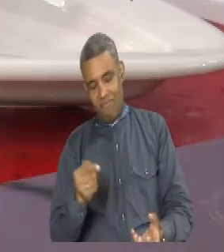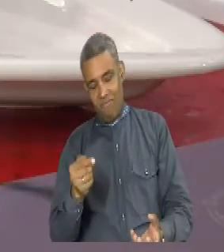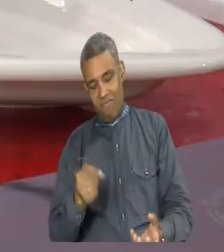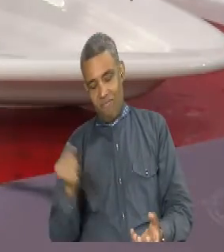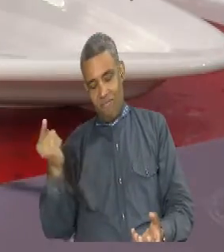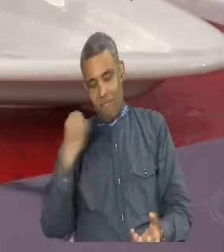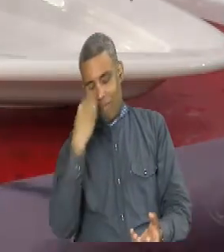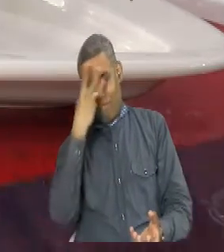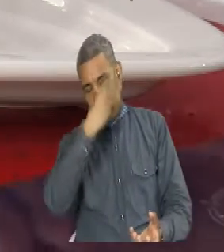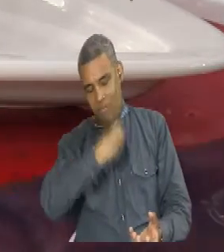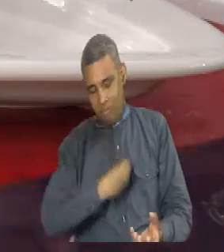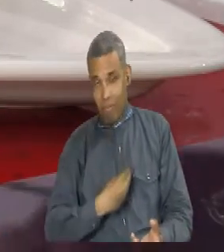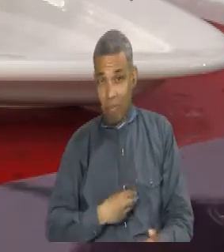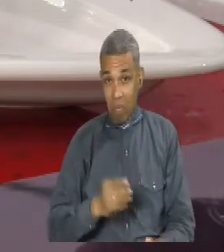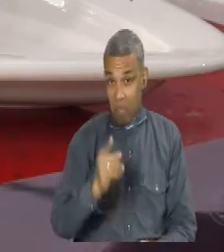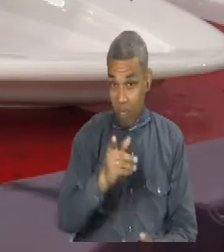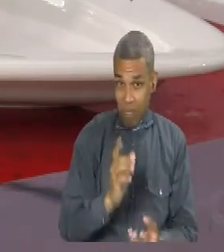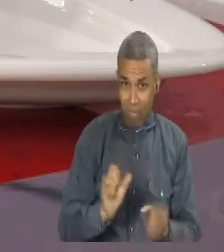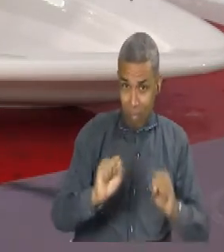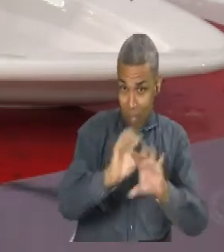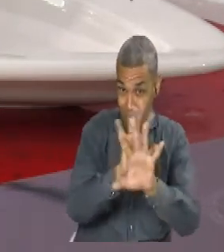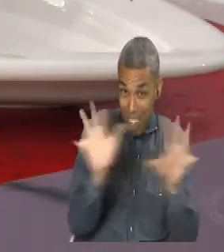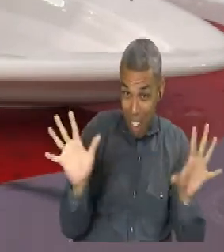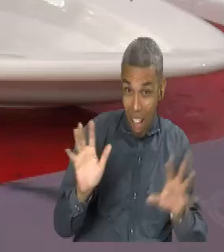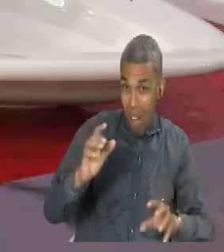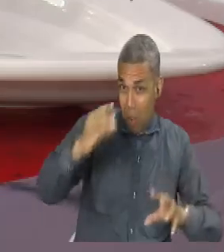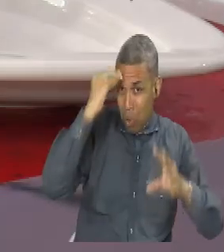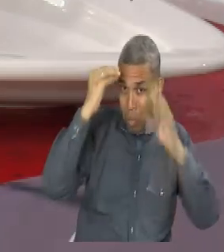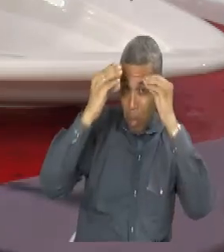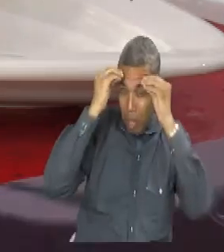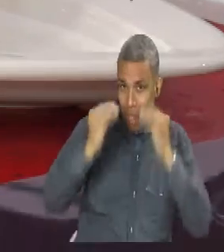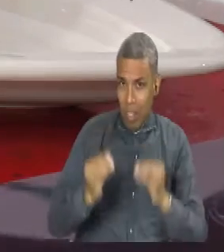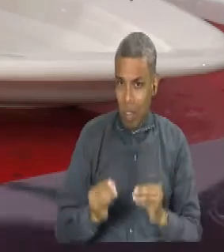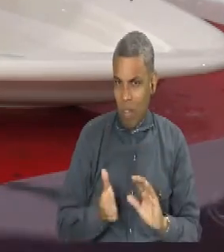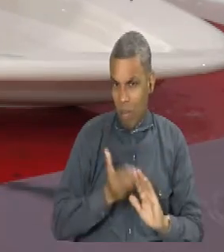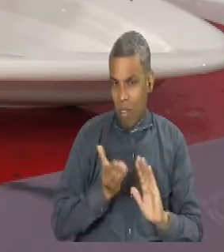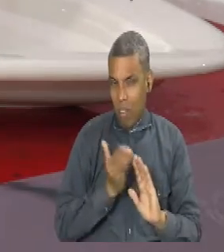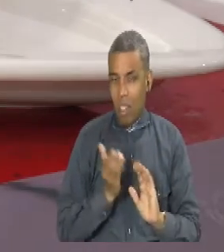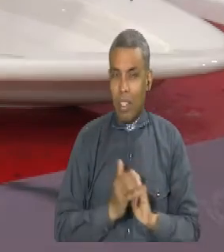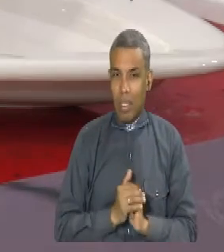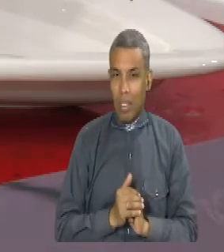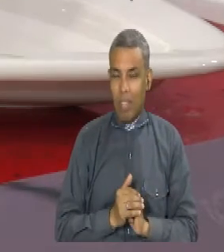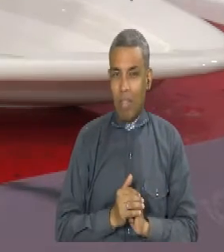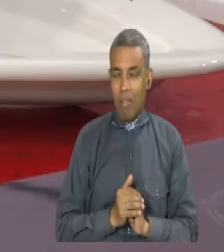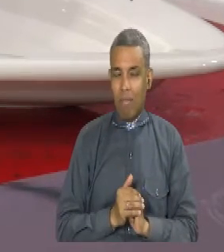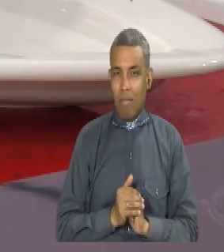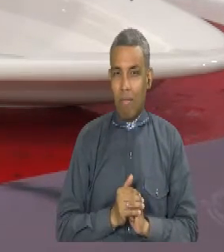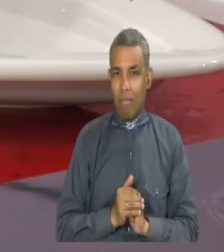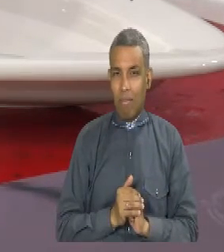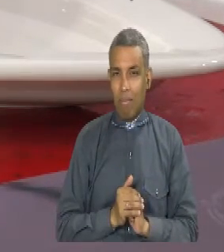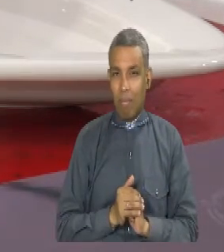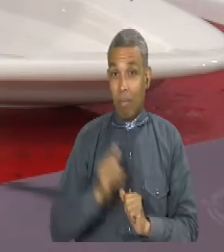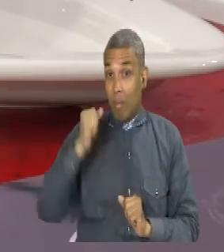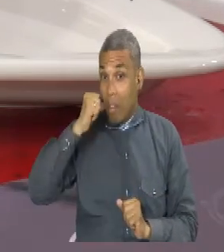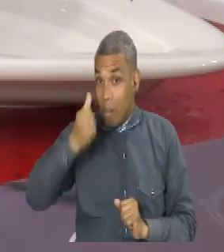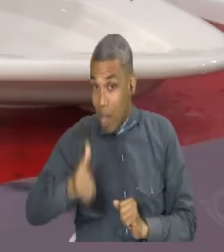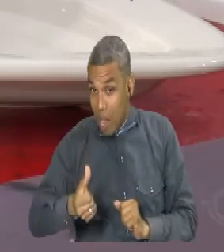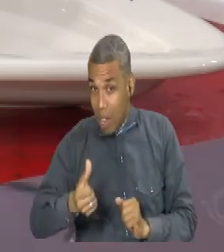los televidentes le haya quedado claro, que hayan aprendido la receta. Mañana los